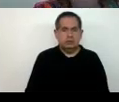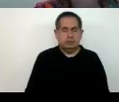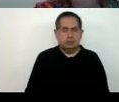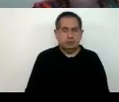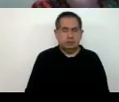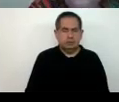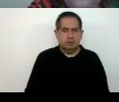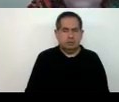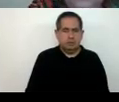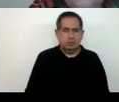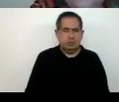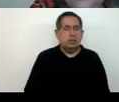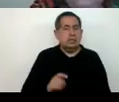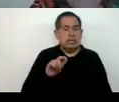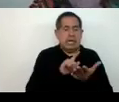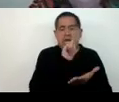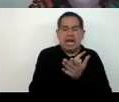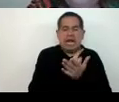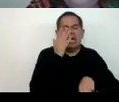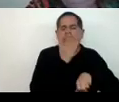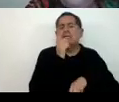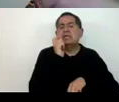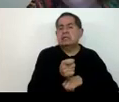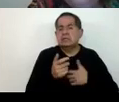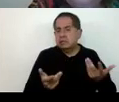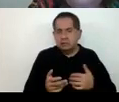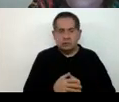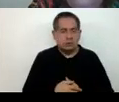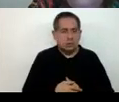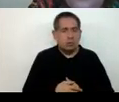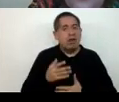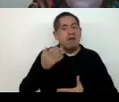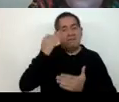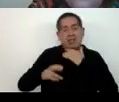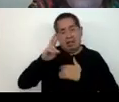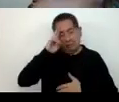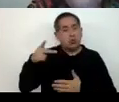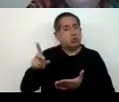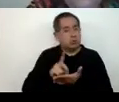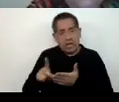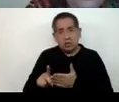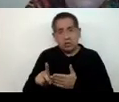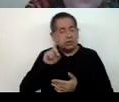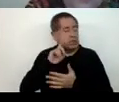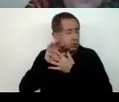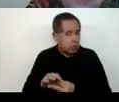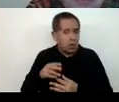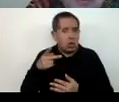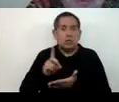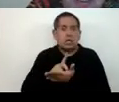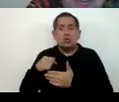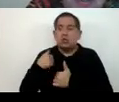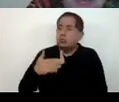Bueno, la consecuencia legal sería porque se están violando los derechos sexuales y los derechos